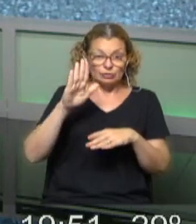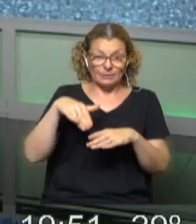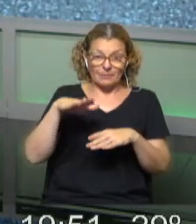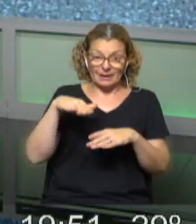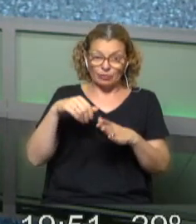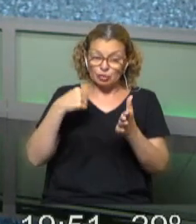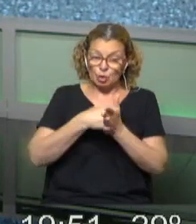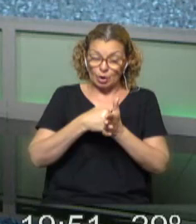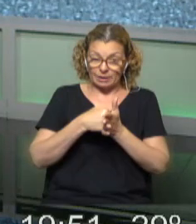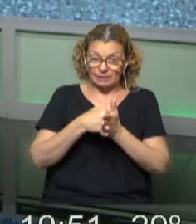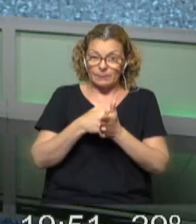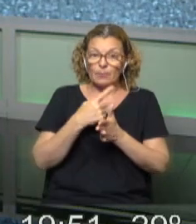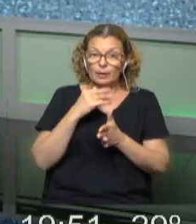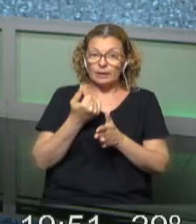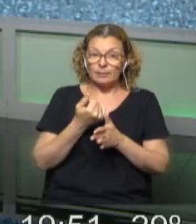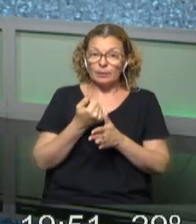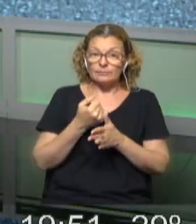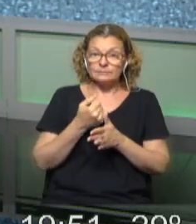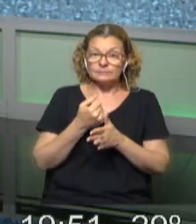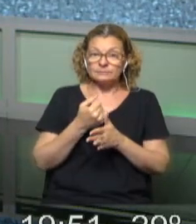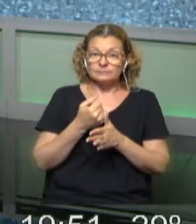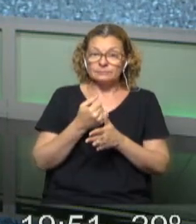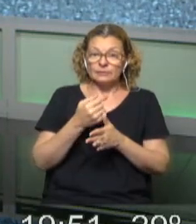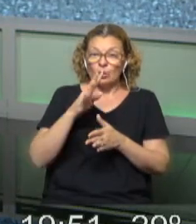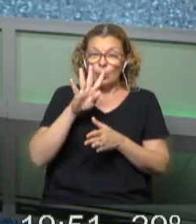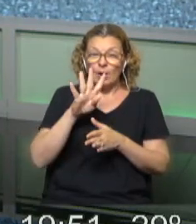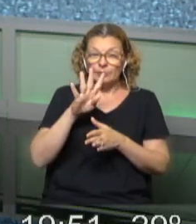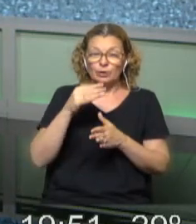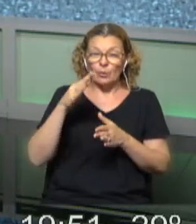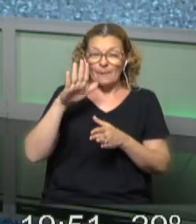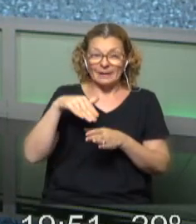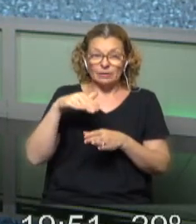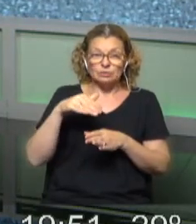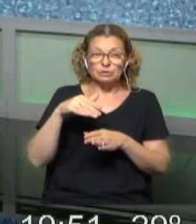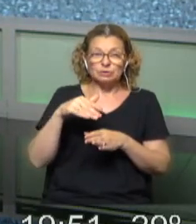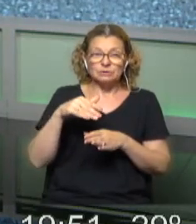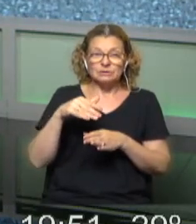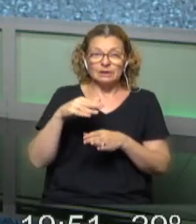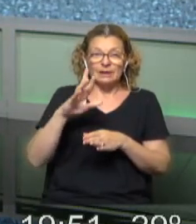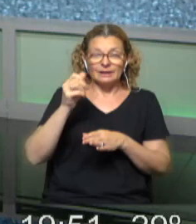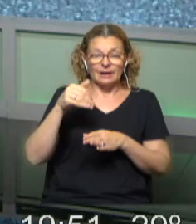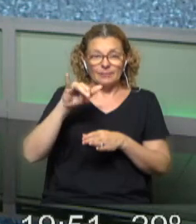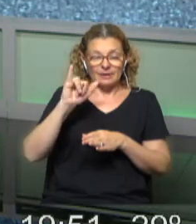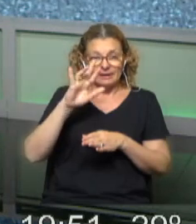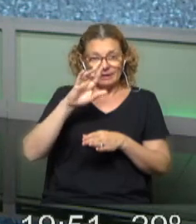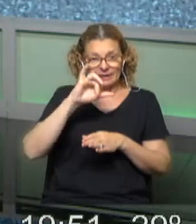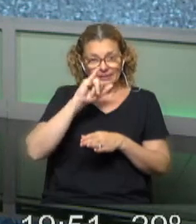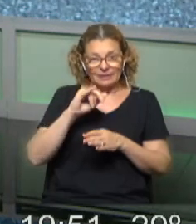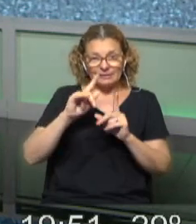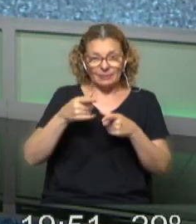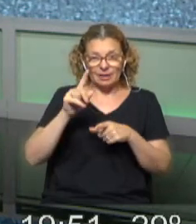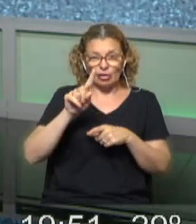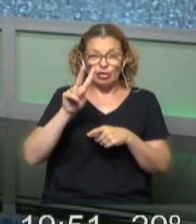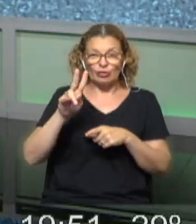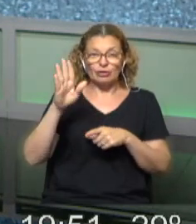12 siniestros menos, 4 lesionados graves o fatales menos en Carlos María Ramírez y Camambú, también